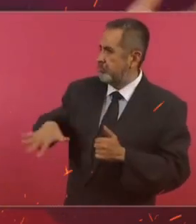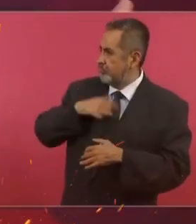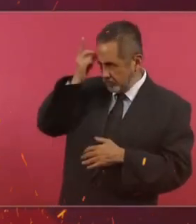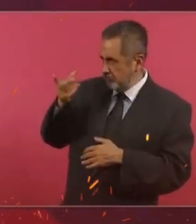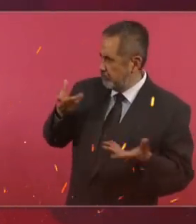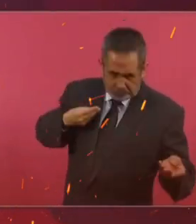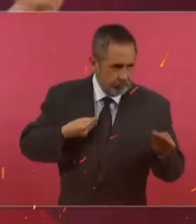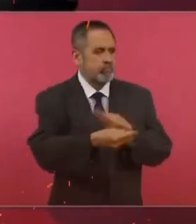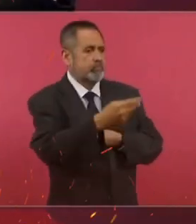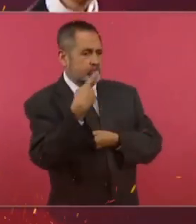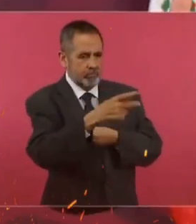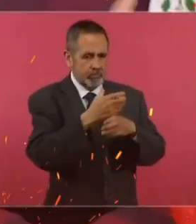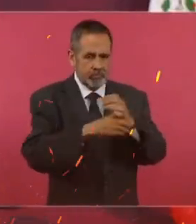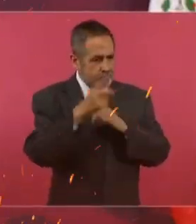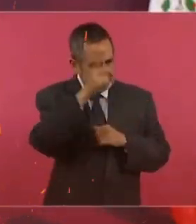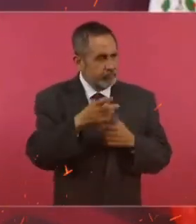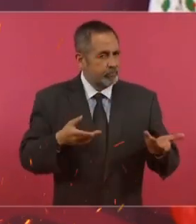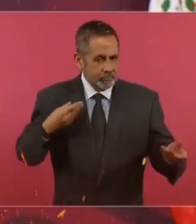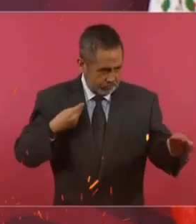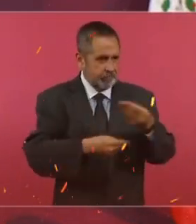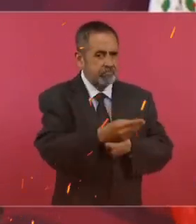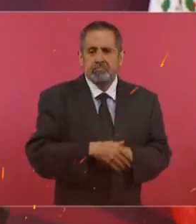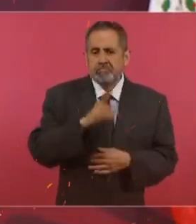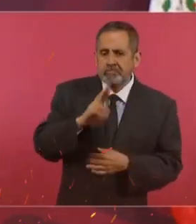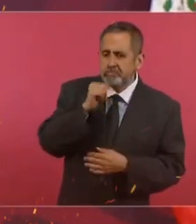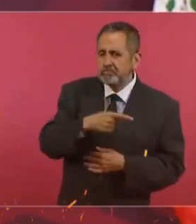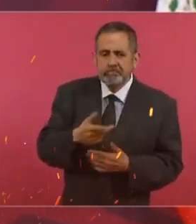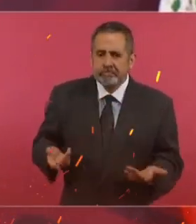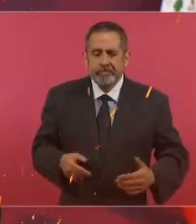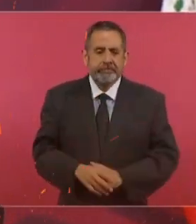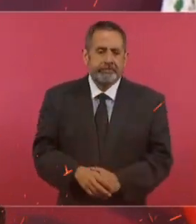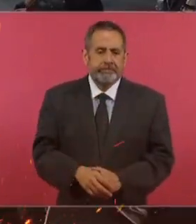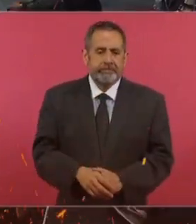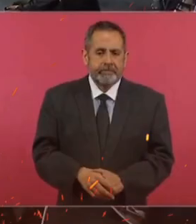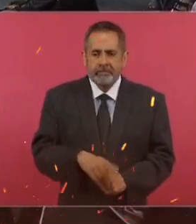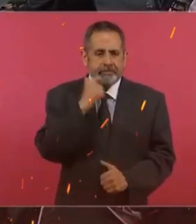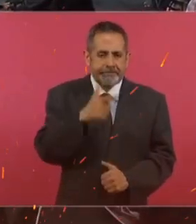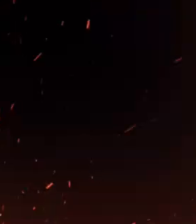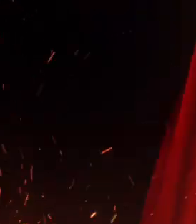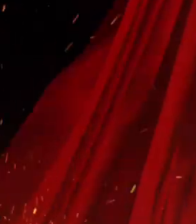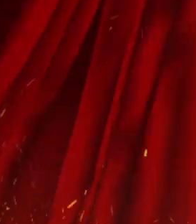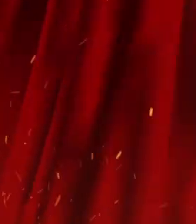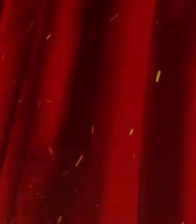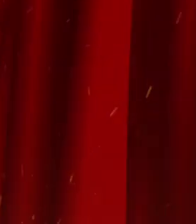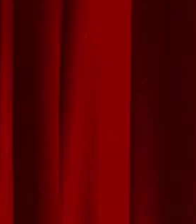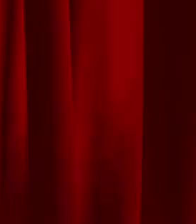tengo, por lo que, a cambio de lo que él tiene, y no quiere.